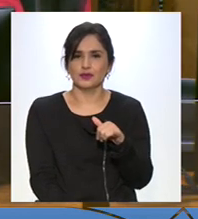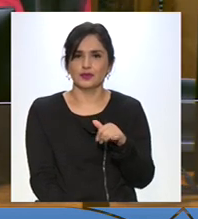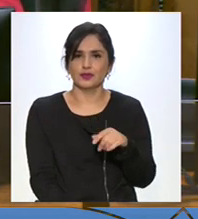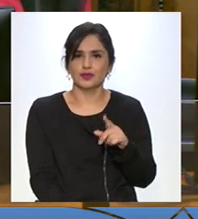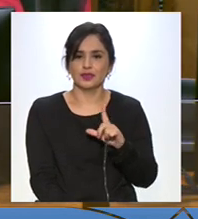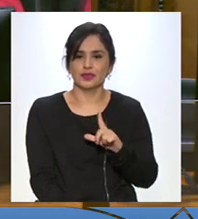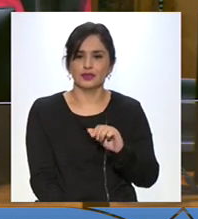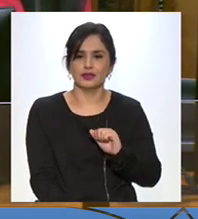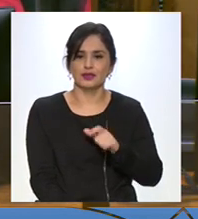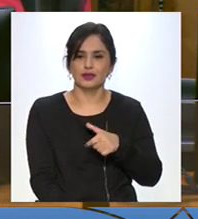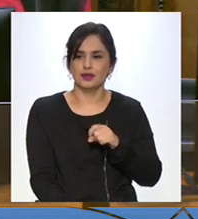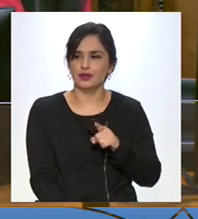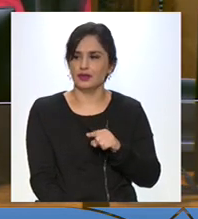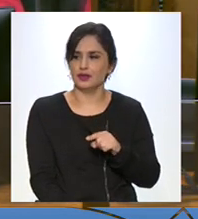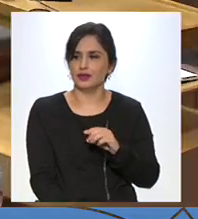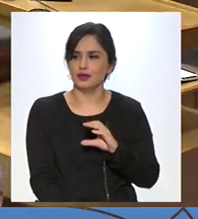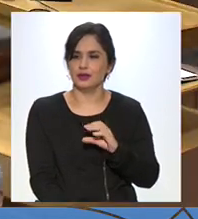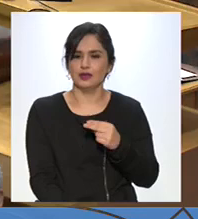Sandoval.